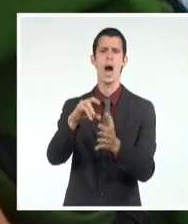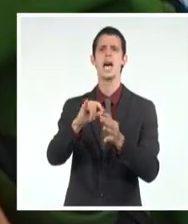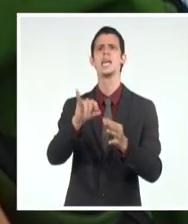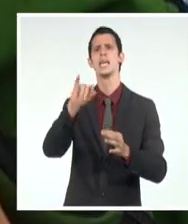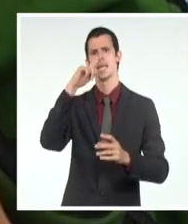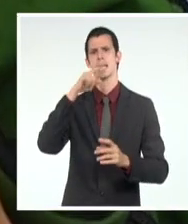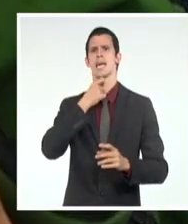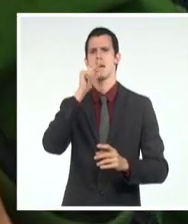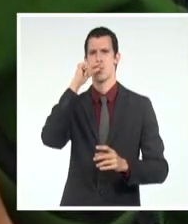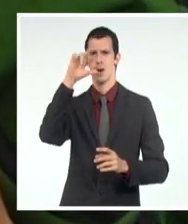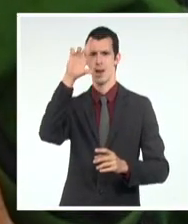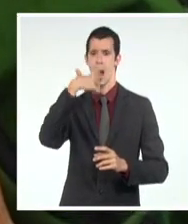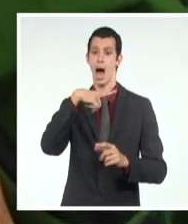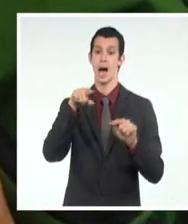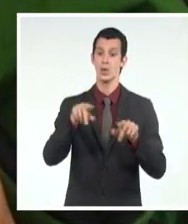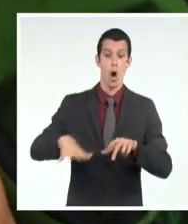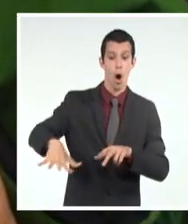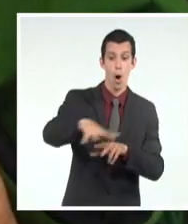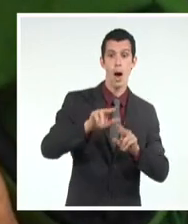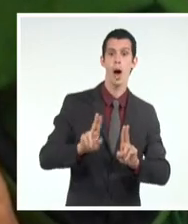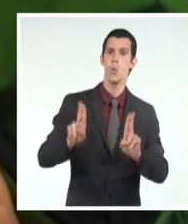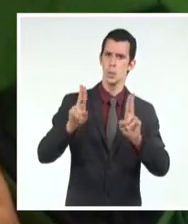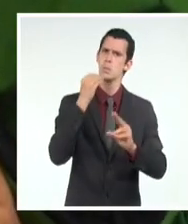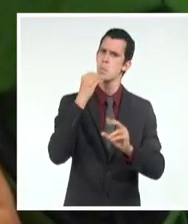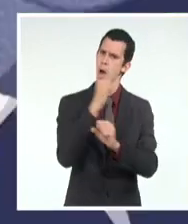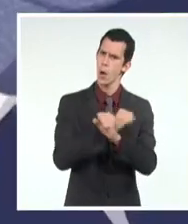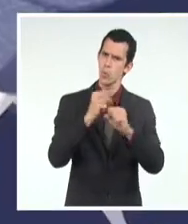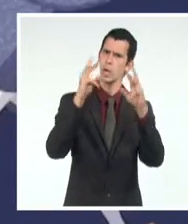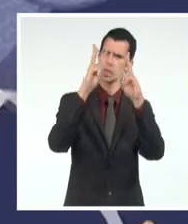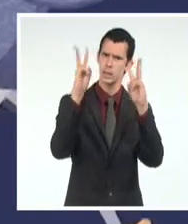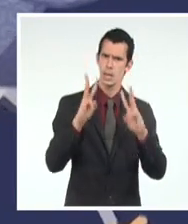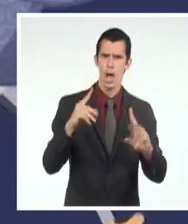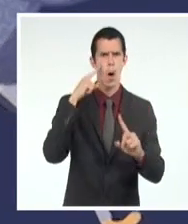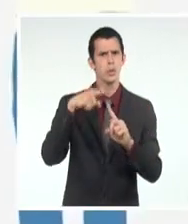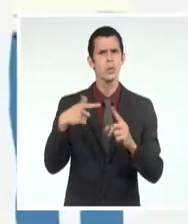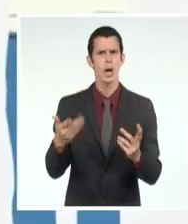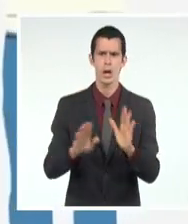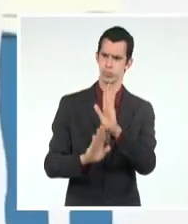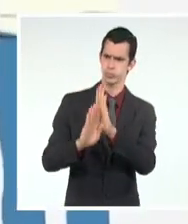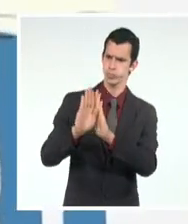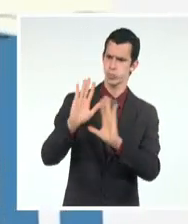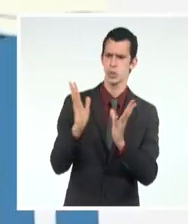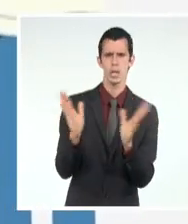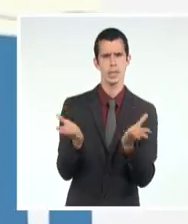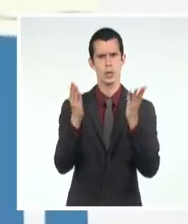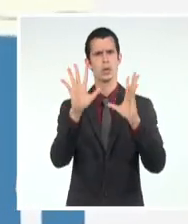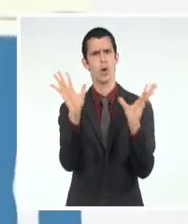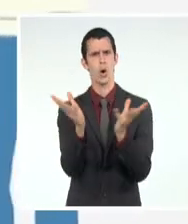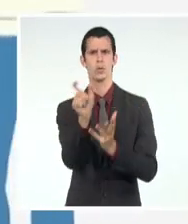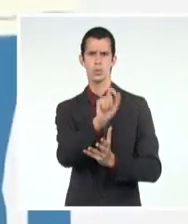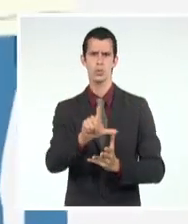Información, donde se aboga por el uso de estas tecnologías en función de la estabilidad y la seguridad